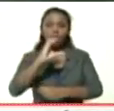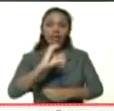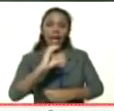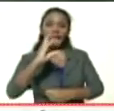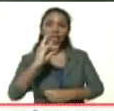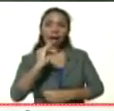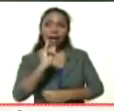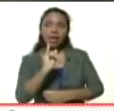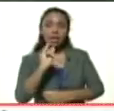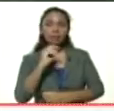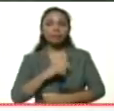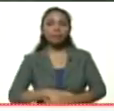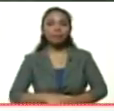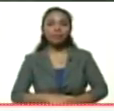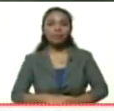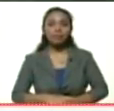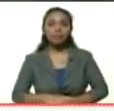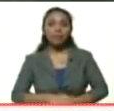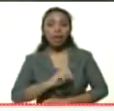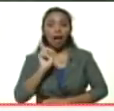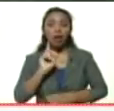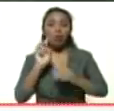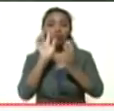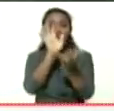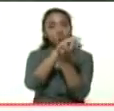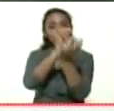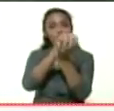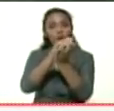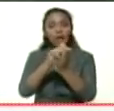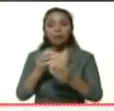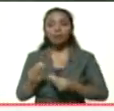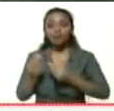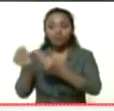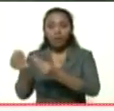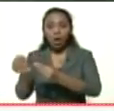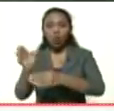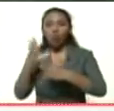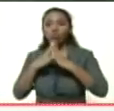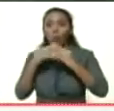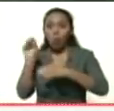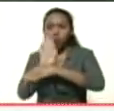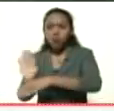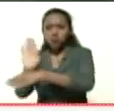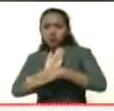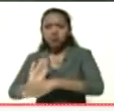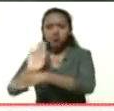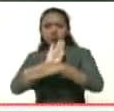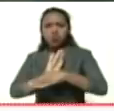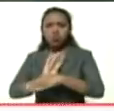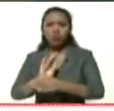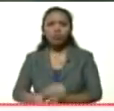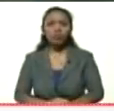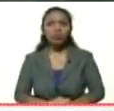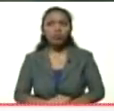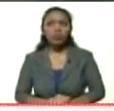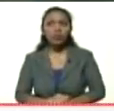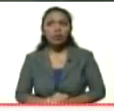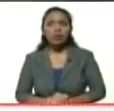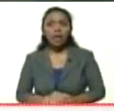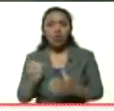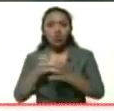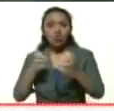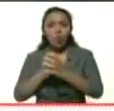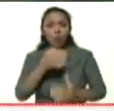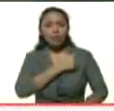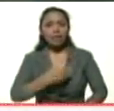diagnóstico integral, en un CDI, en Nueva Esparta, recibiendo todos los cuidados por parte de la Comisión